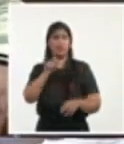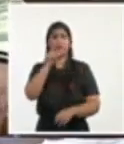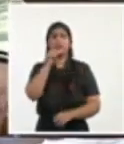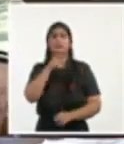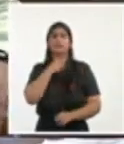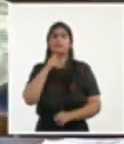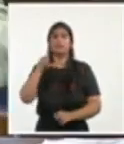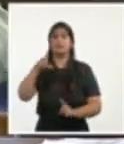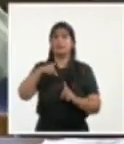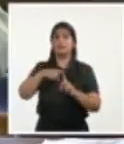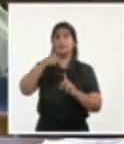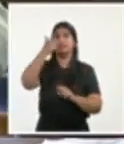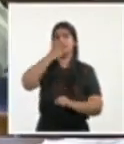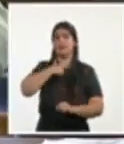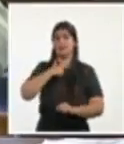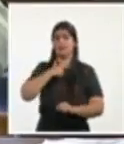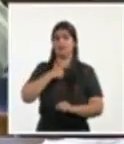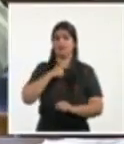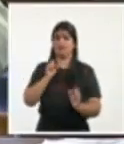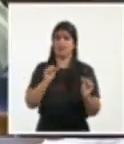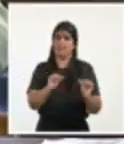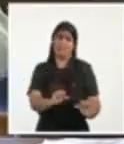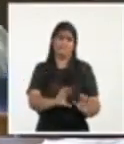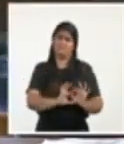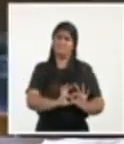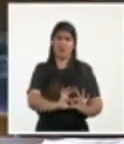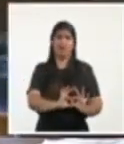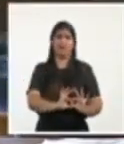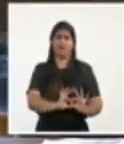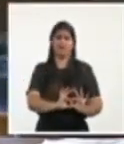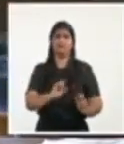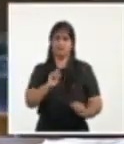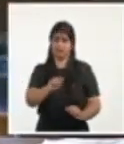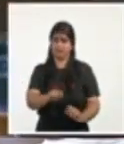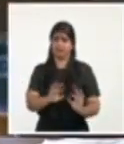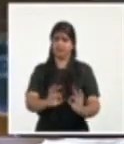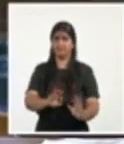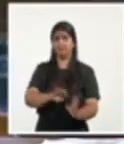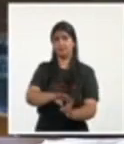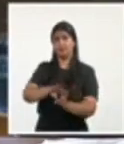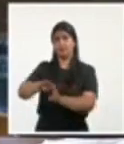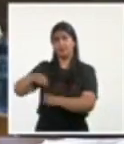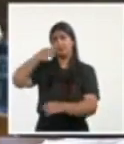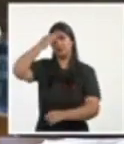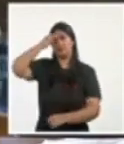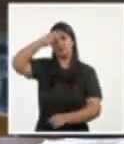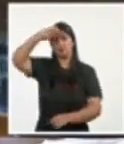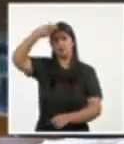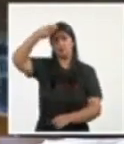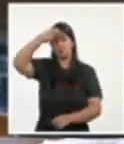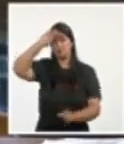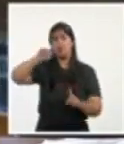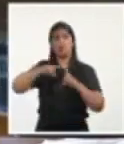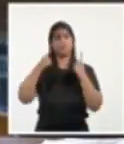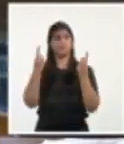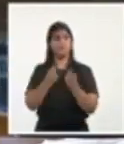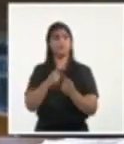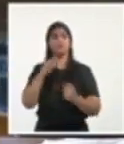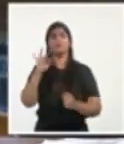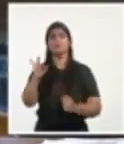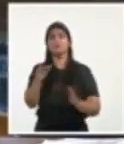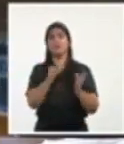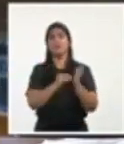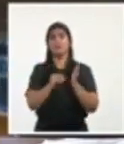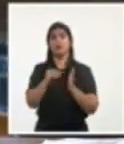En Cuba ha estado, yo creo que, presidente, usted lo comentaba, se han aplicado